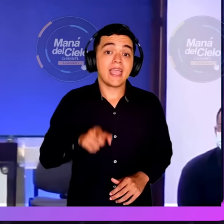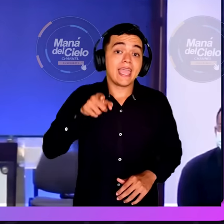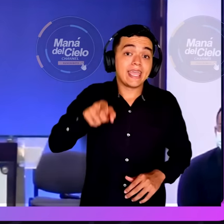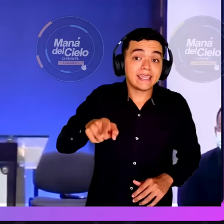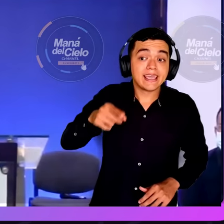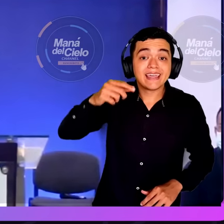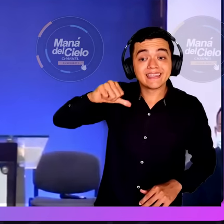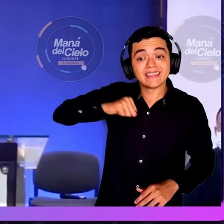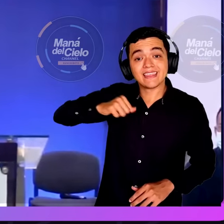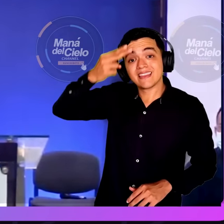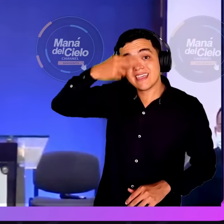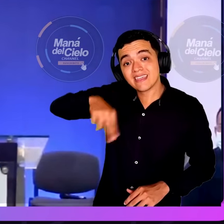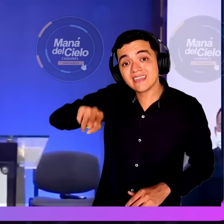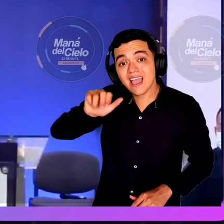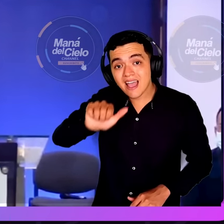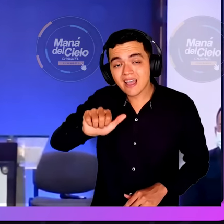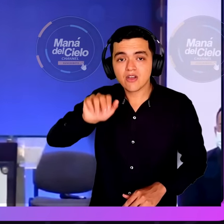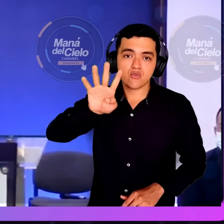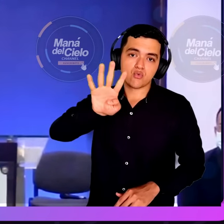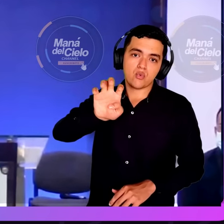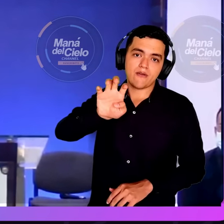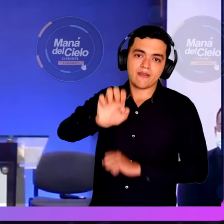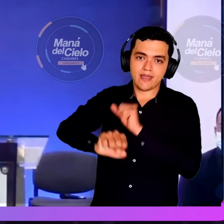unas cuantas les dije, ayúdeme a orar.